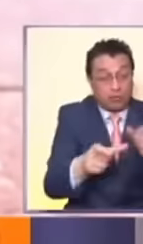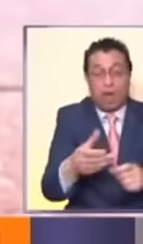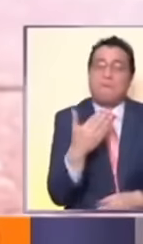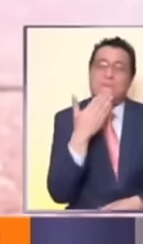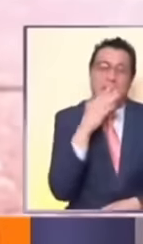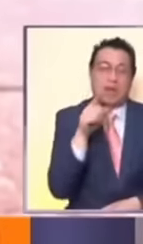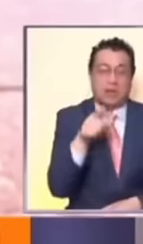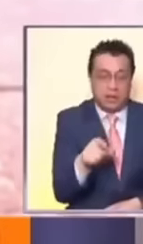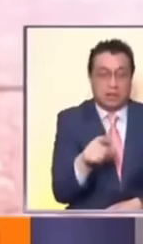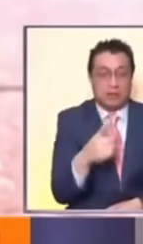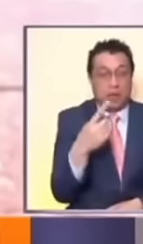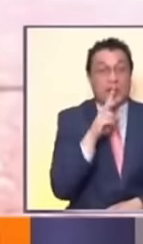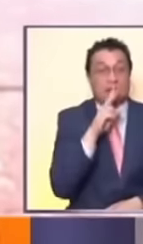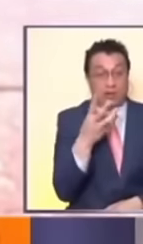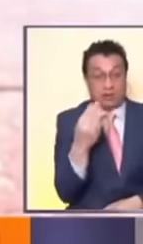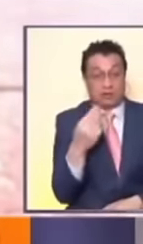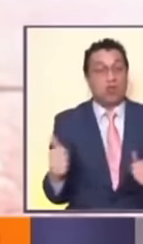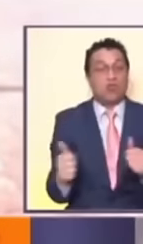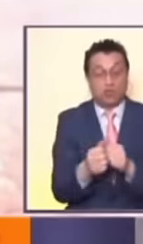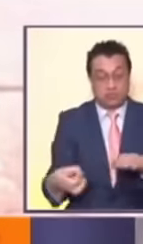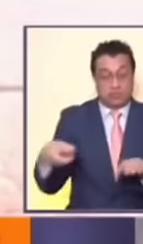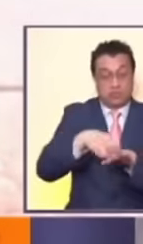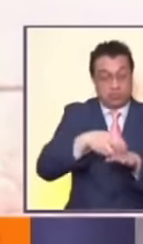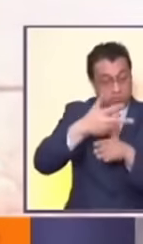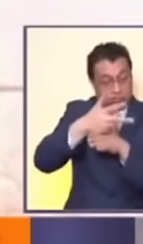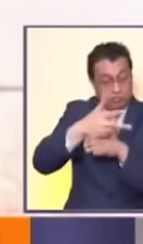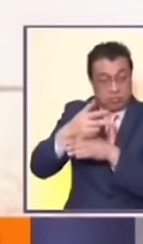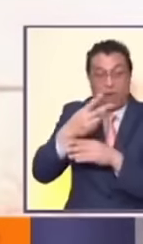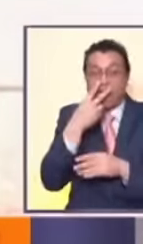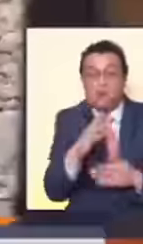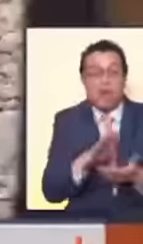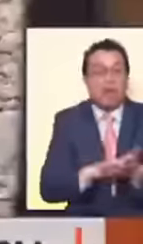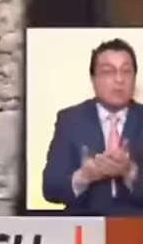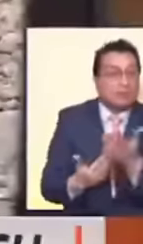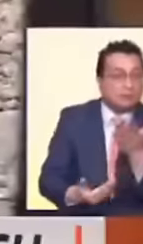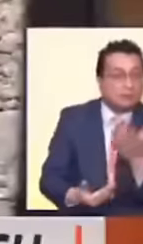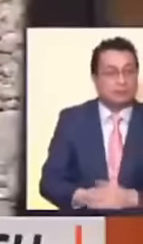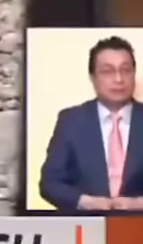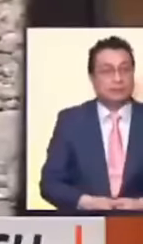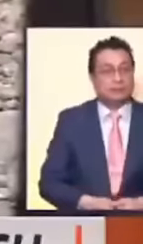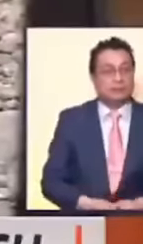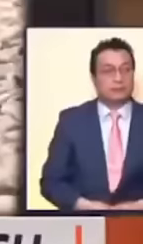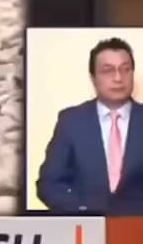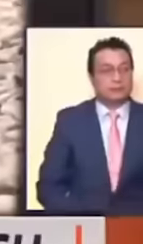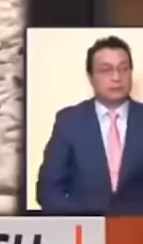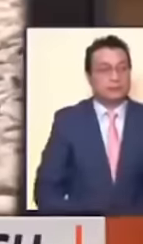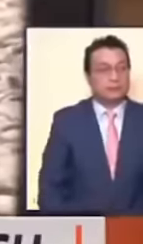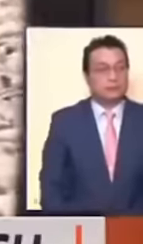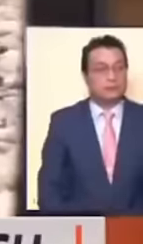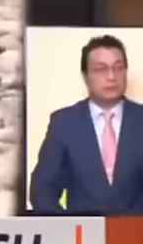Tele13 sobrevoló Santiago en uno de ellos para conocerlos por dentro. Bien.